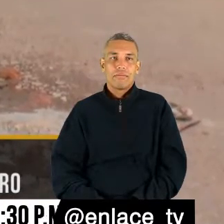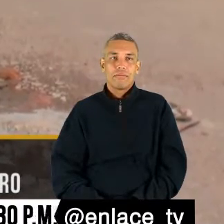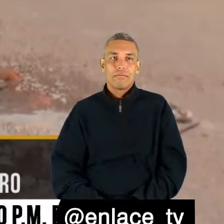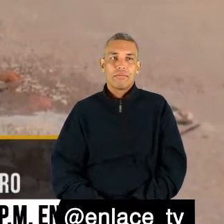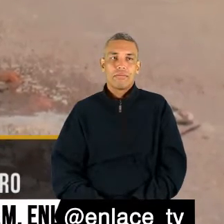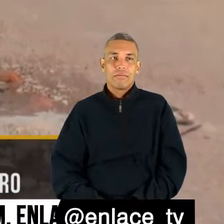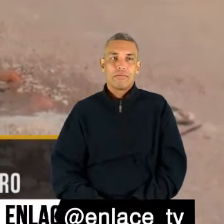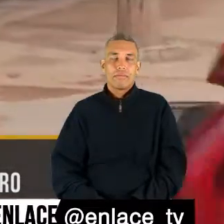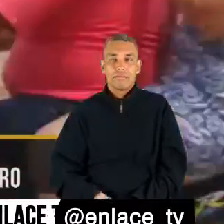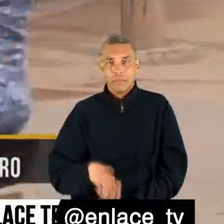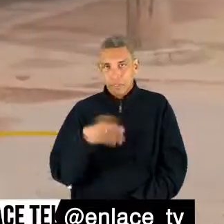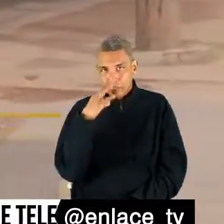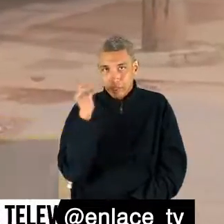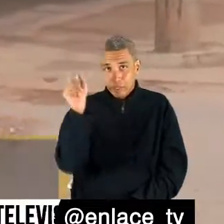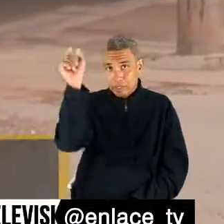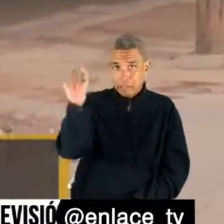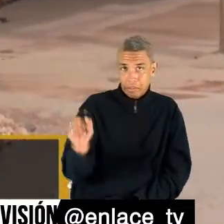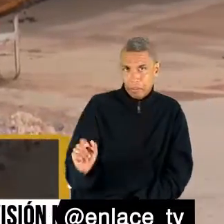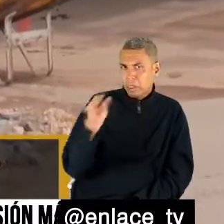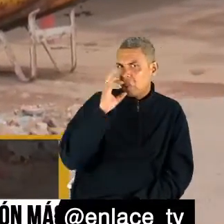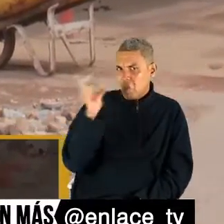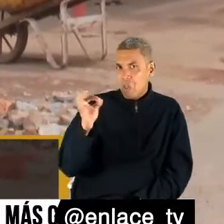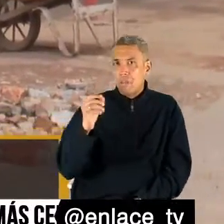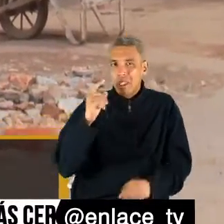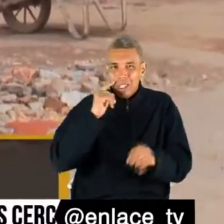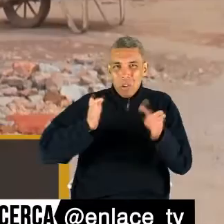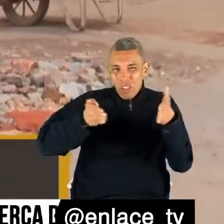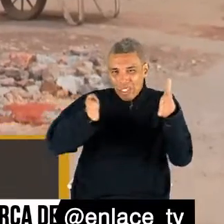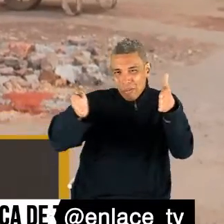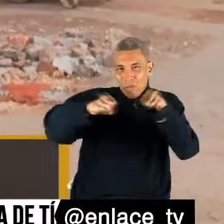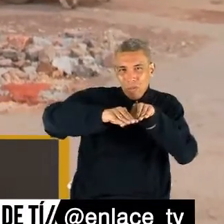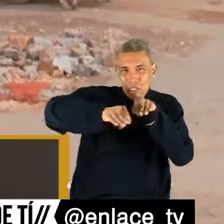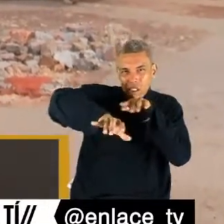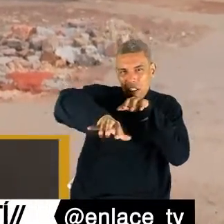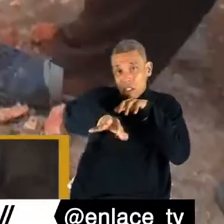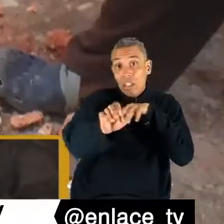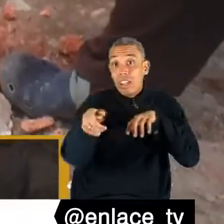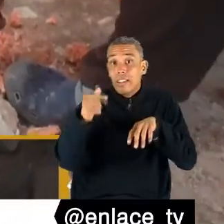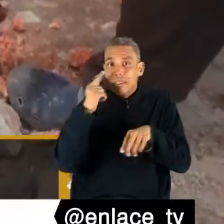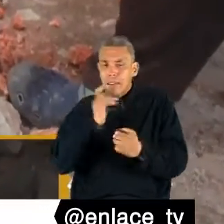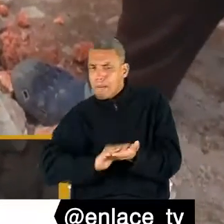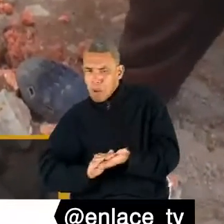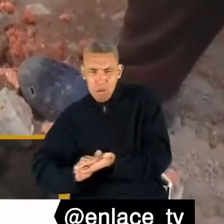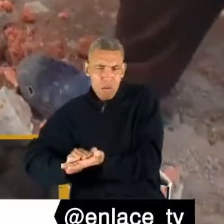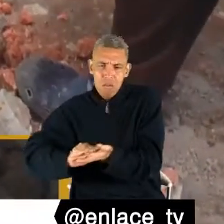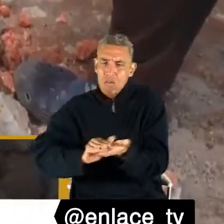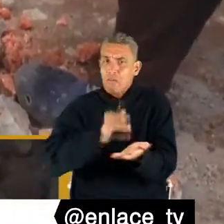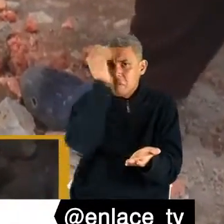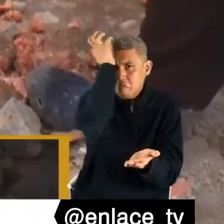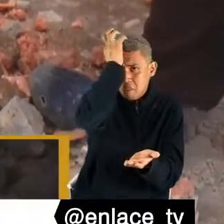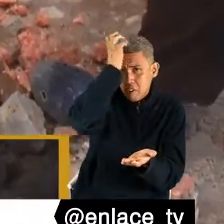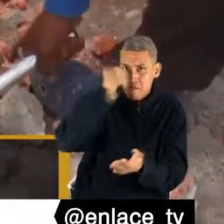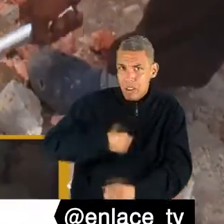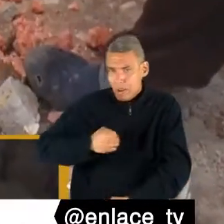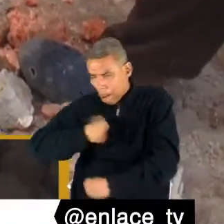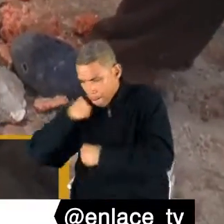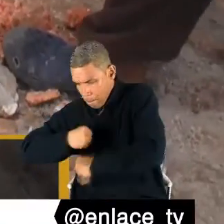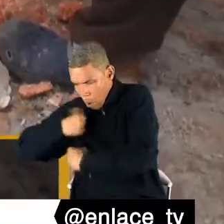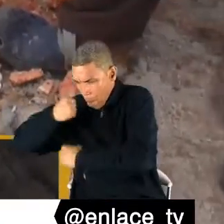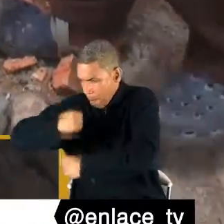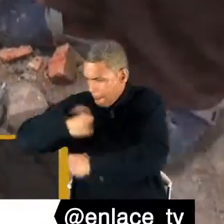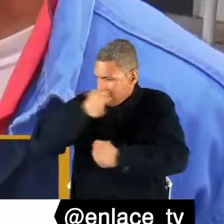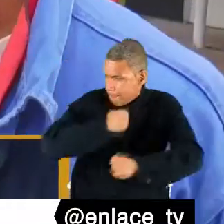carretera nacional sector del barrio Boston al oriente de la ciudad. Como un auténtico picapiedras, este hombre se las ingenia para hacer la labor que debe cumplir el